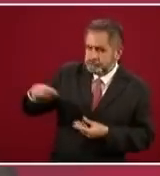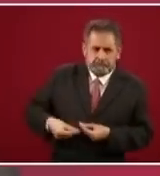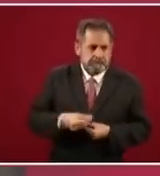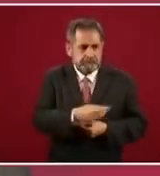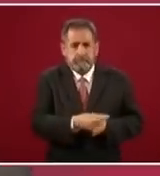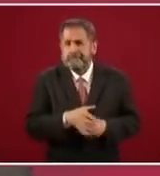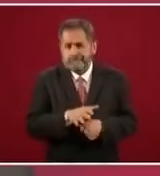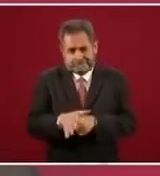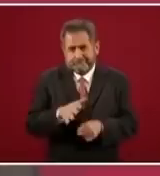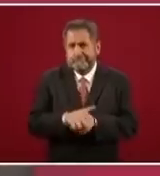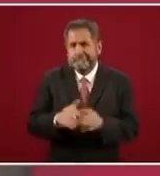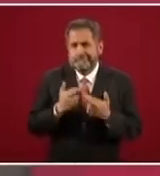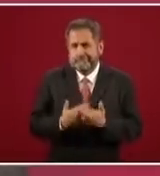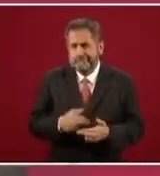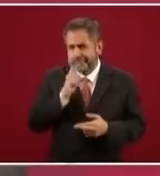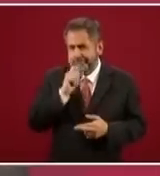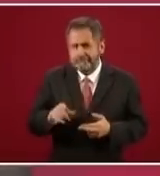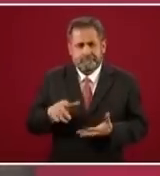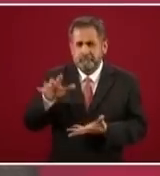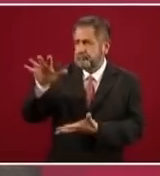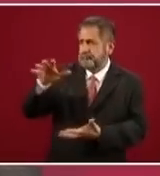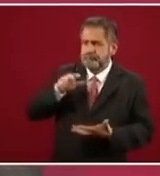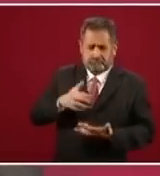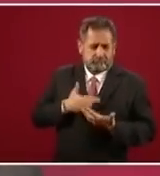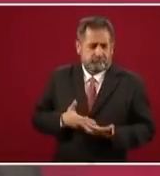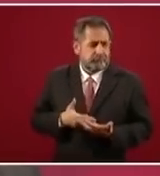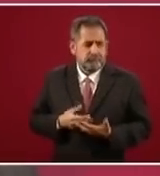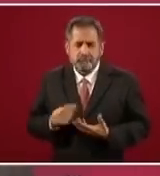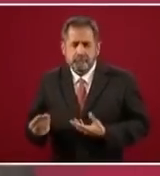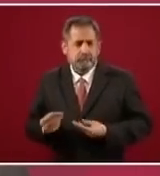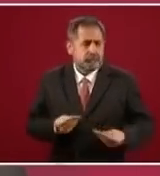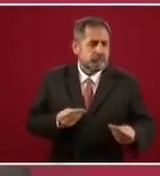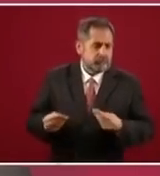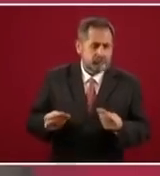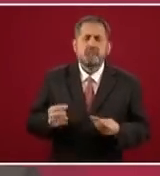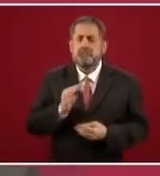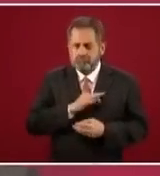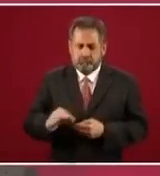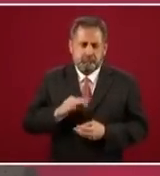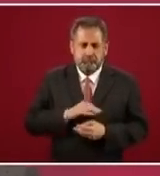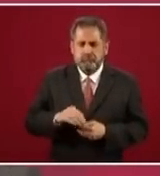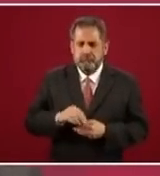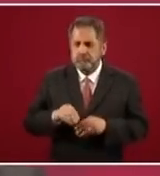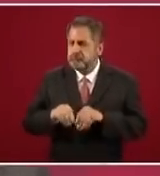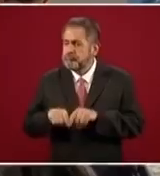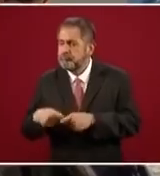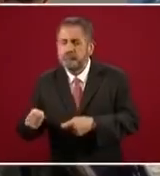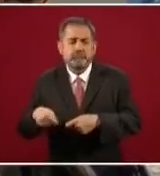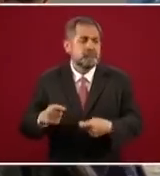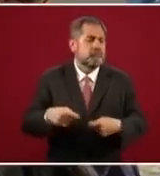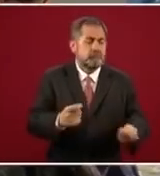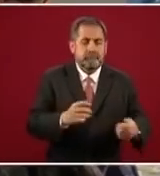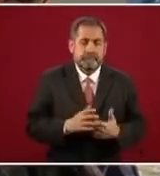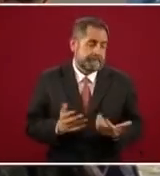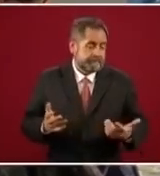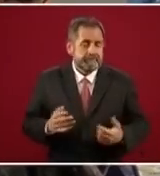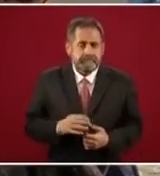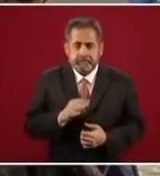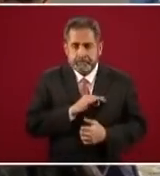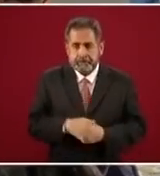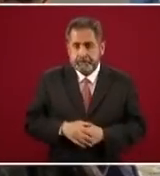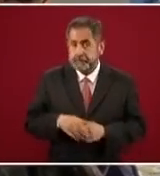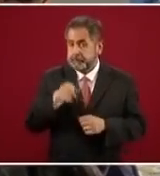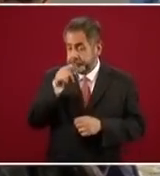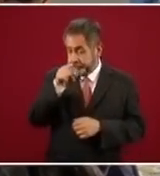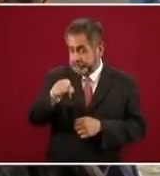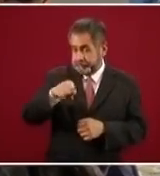mismo esquema de contratación y legalmente tenemos la posibilidad de cubrirlo, ¿no? Ahora, en el caso particular de